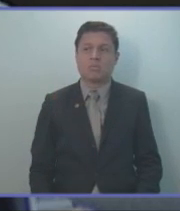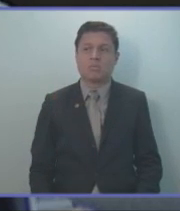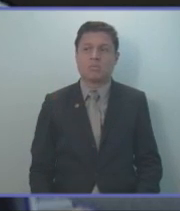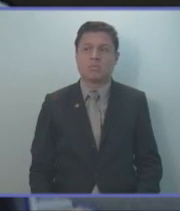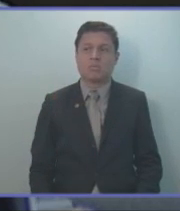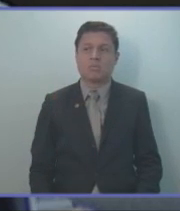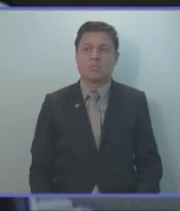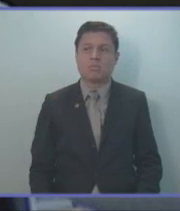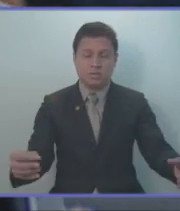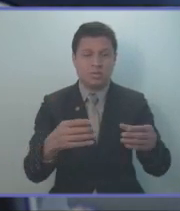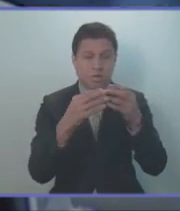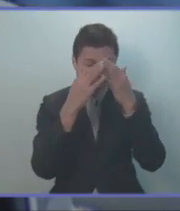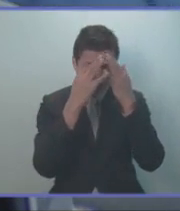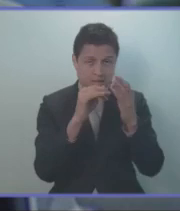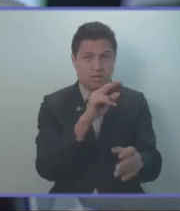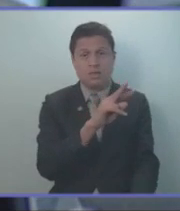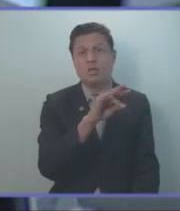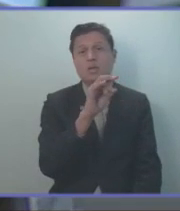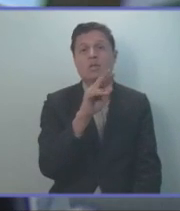Dictamen números